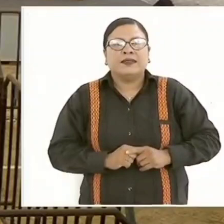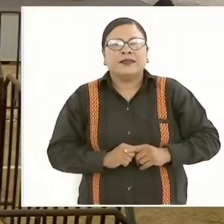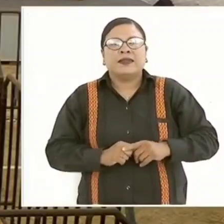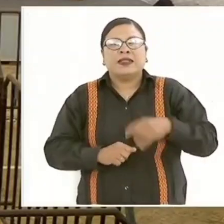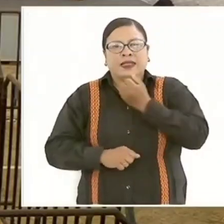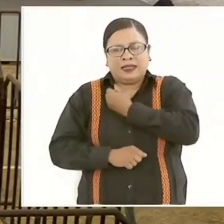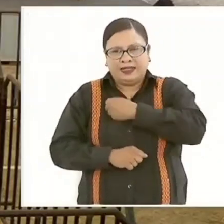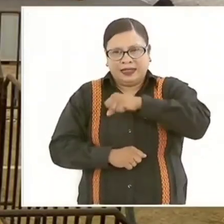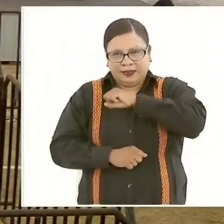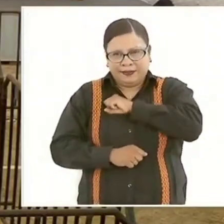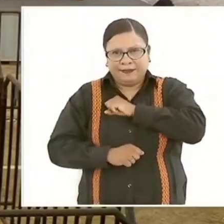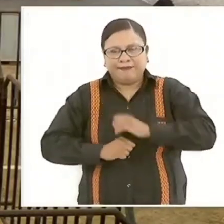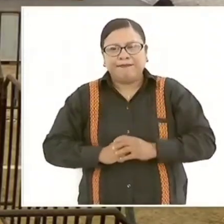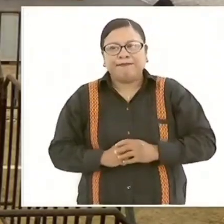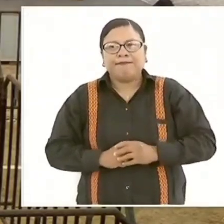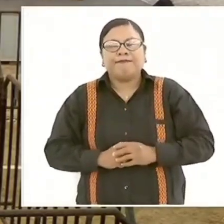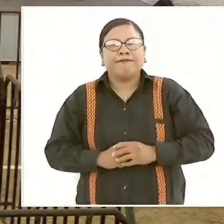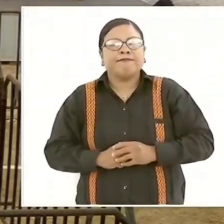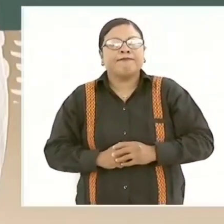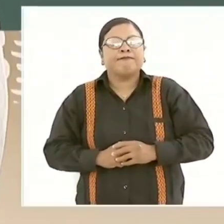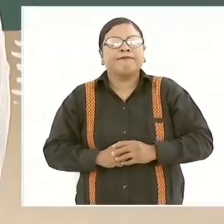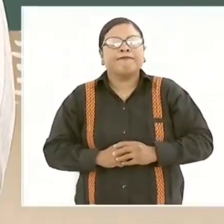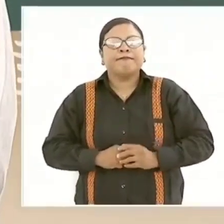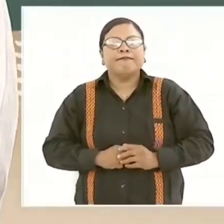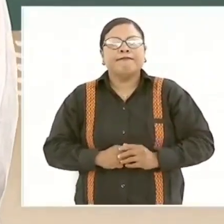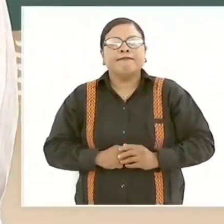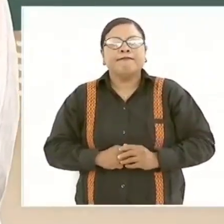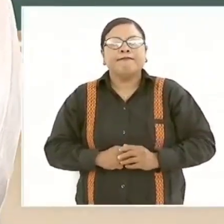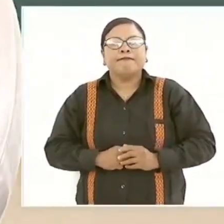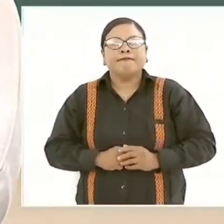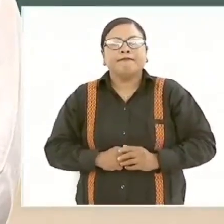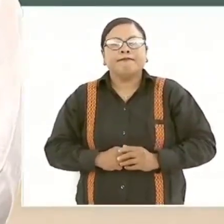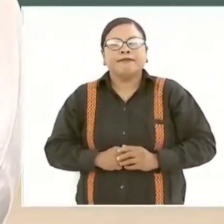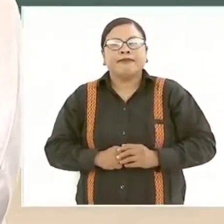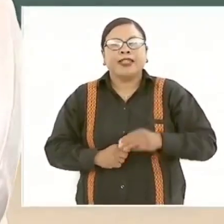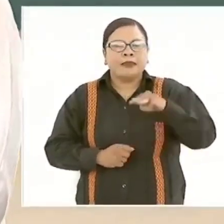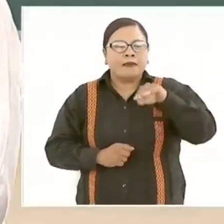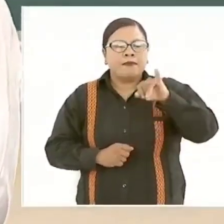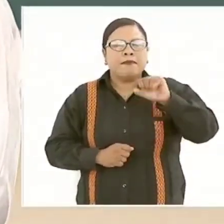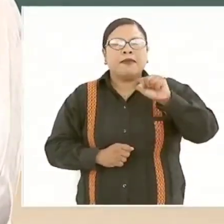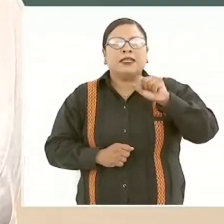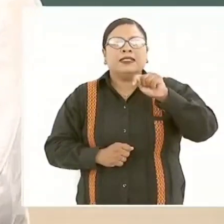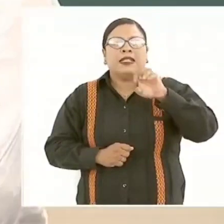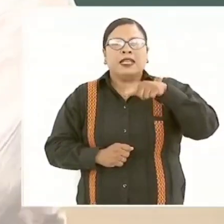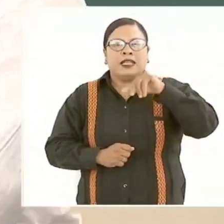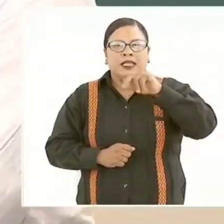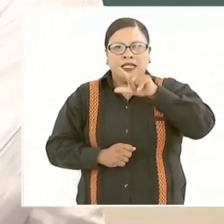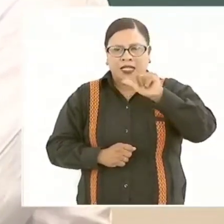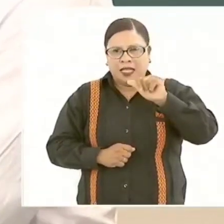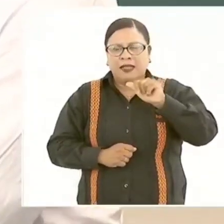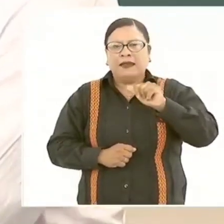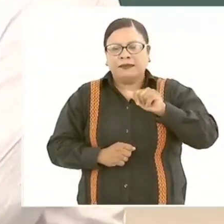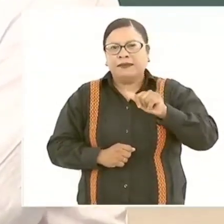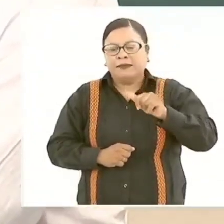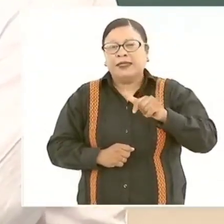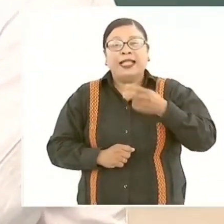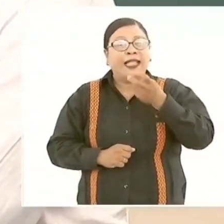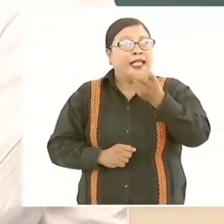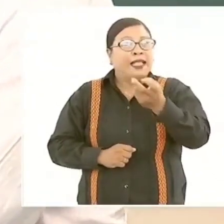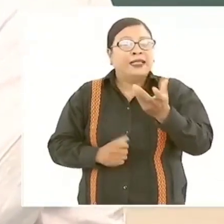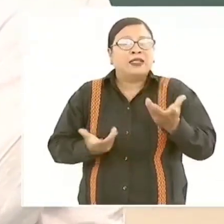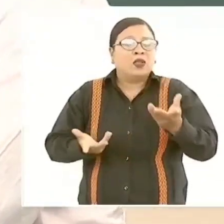Nacionales de Salud. Es de la Mixequilla, está aquí cerca. Entonces, es